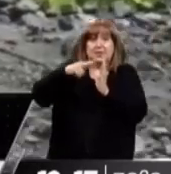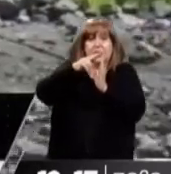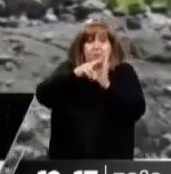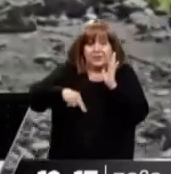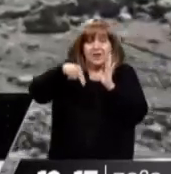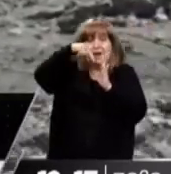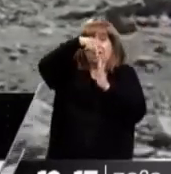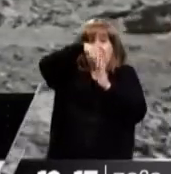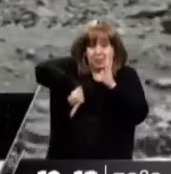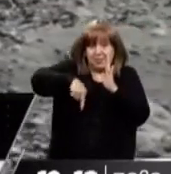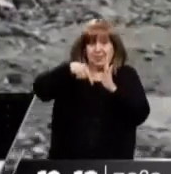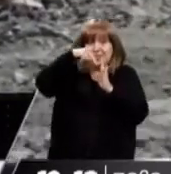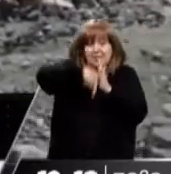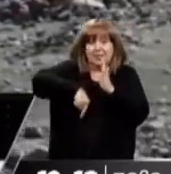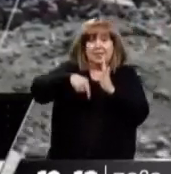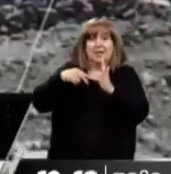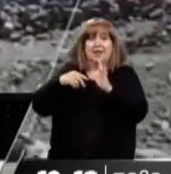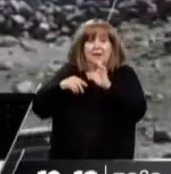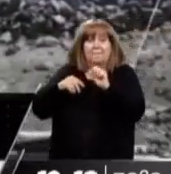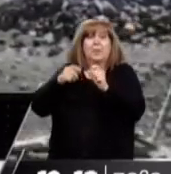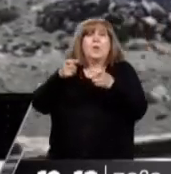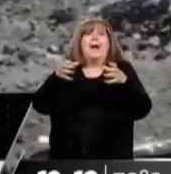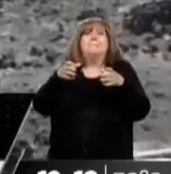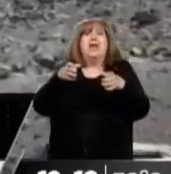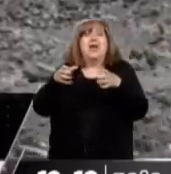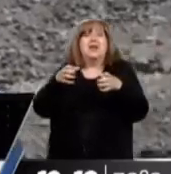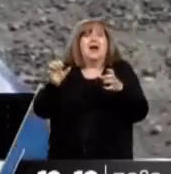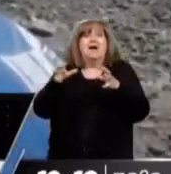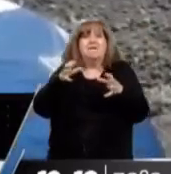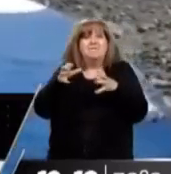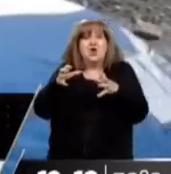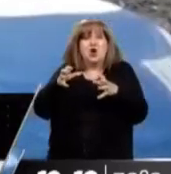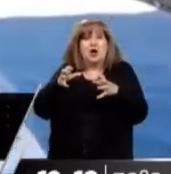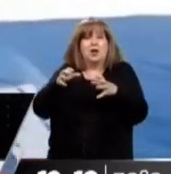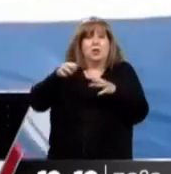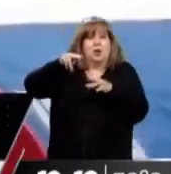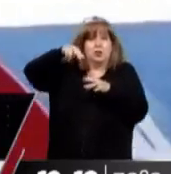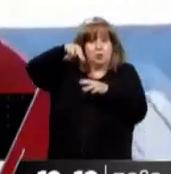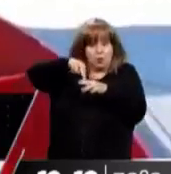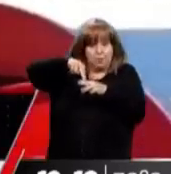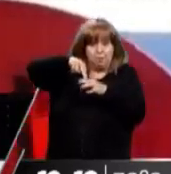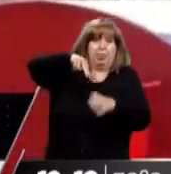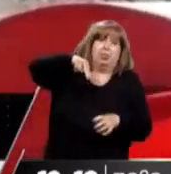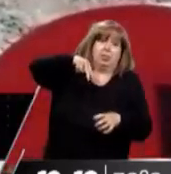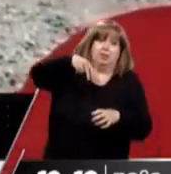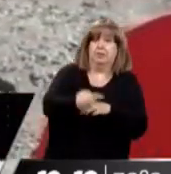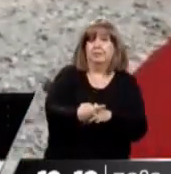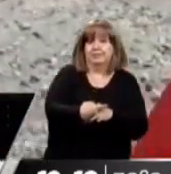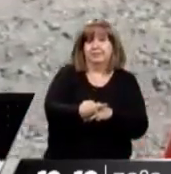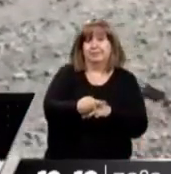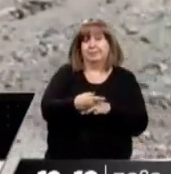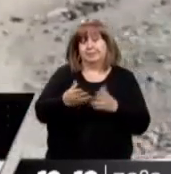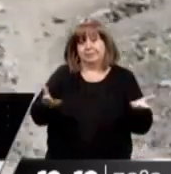para subir y bueno, lamentablemente una piedra que está floja, claro, produce la caída. Produce la caída, uh-huh, exacto. Bueno,